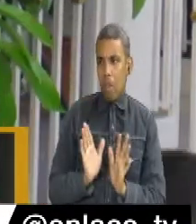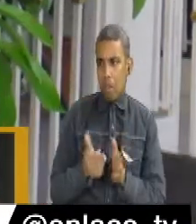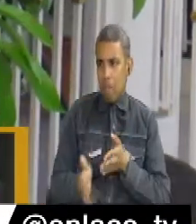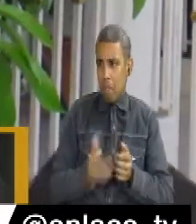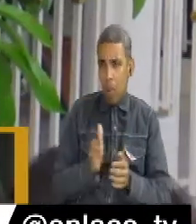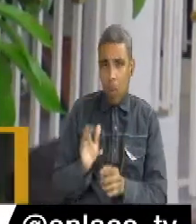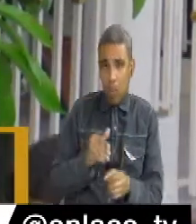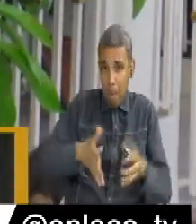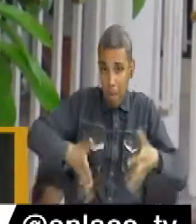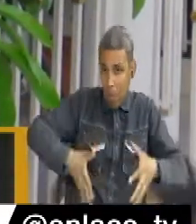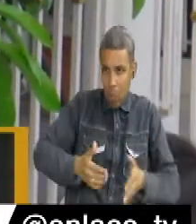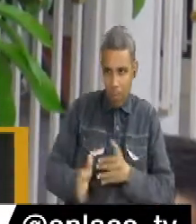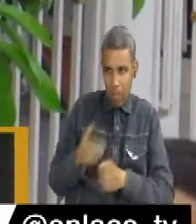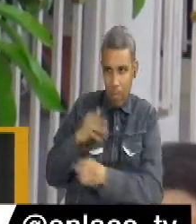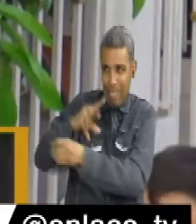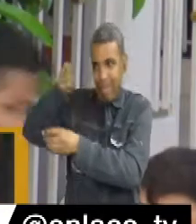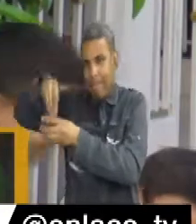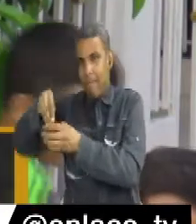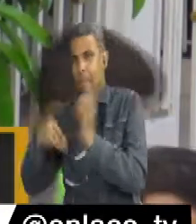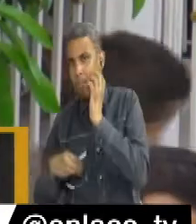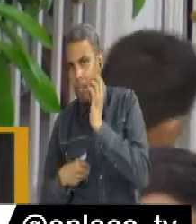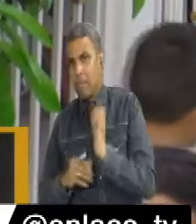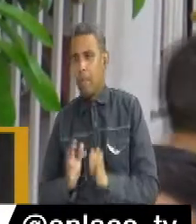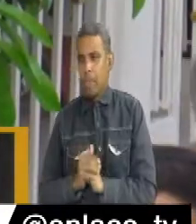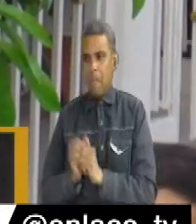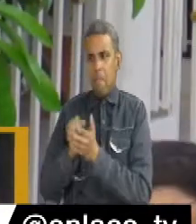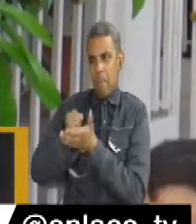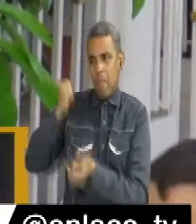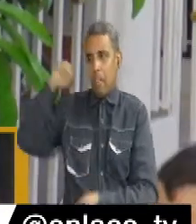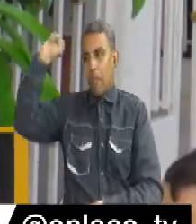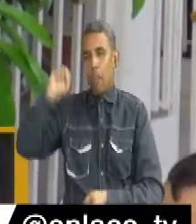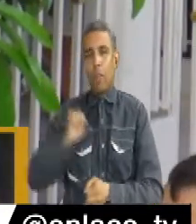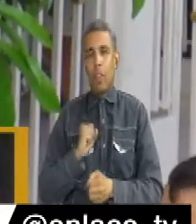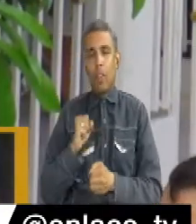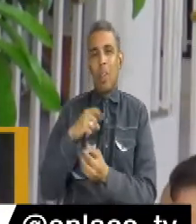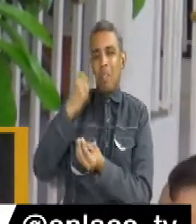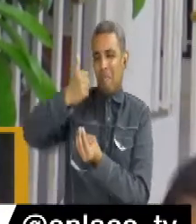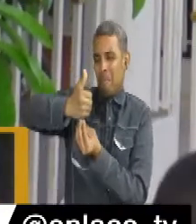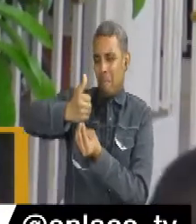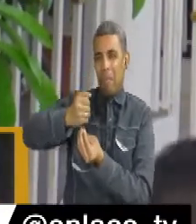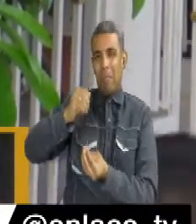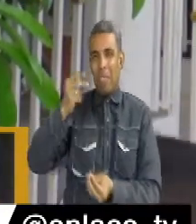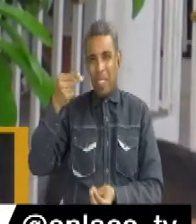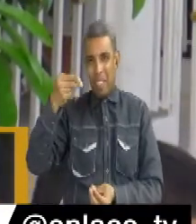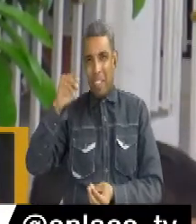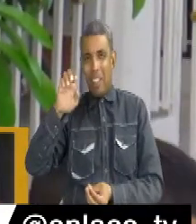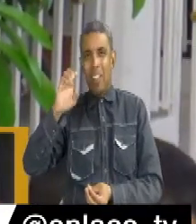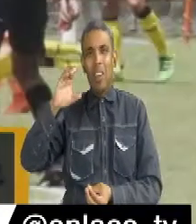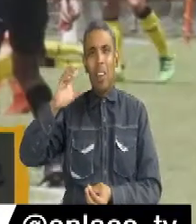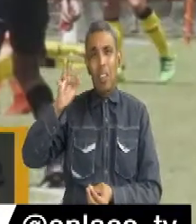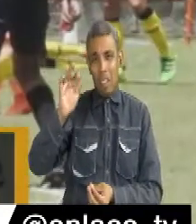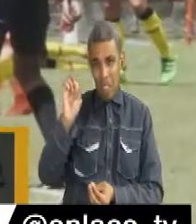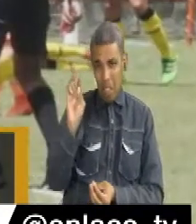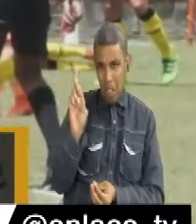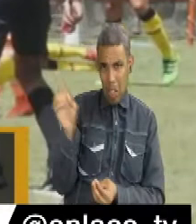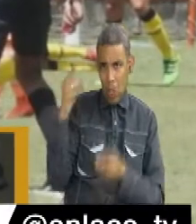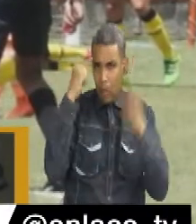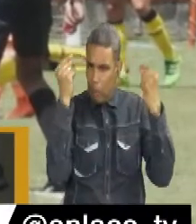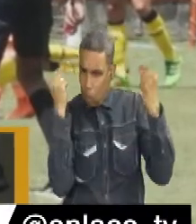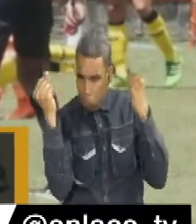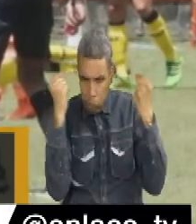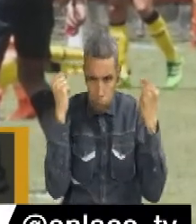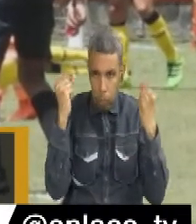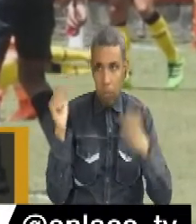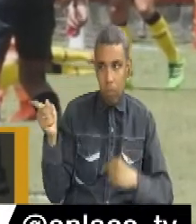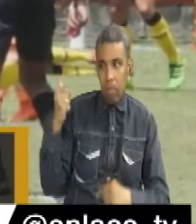manera con el profesor Héctor Estrada, que es la cabeza de todo esto, y afortunadamente hicimos un trabajo táctico impecable.